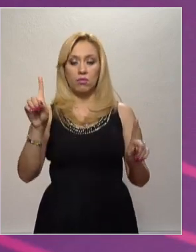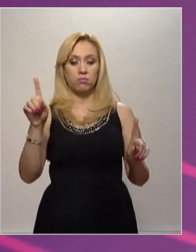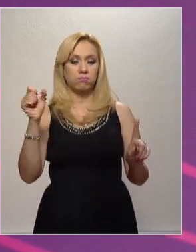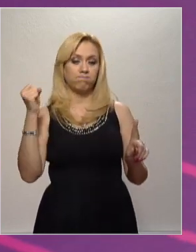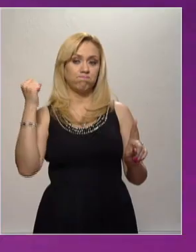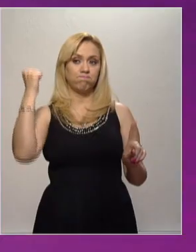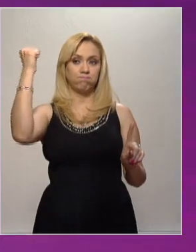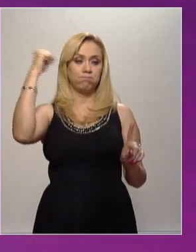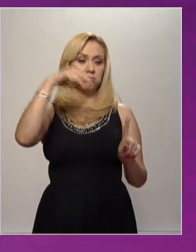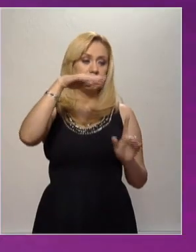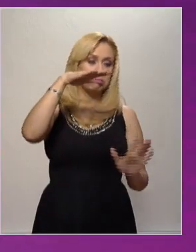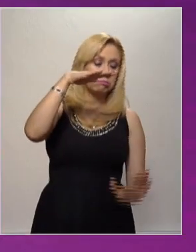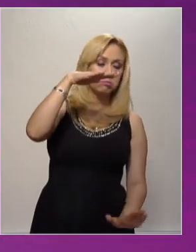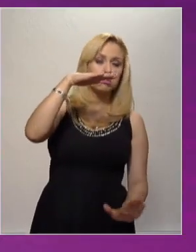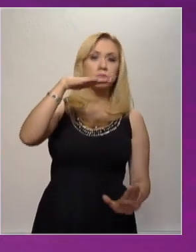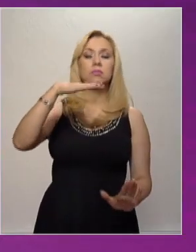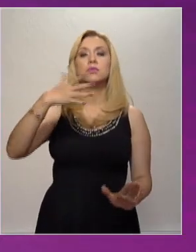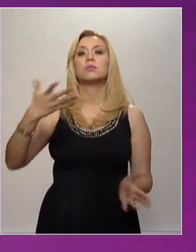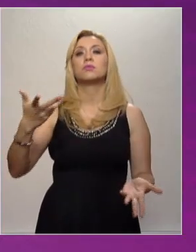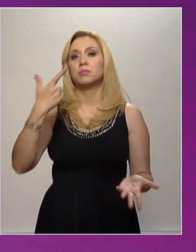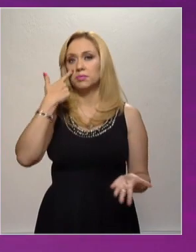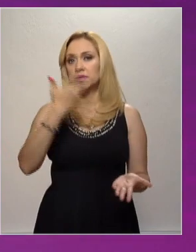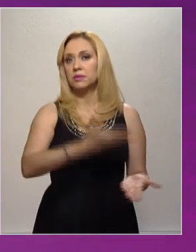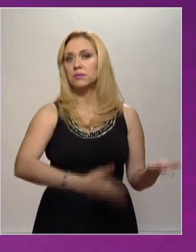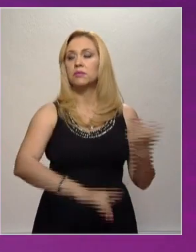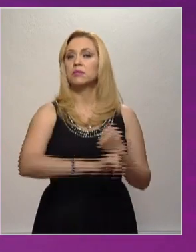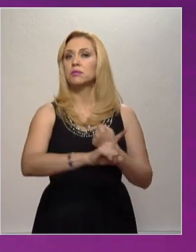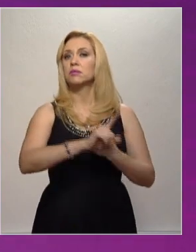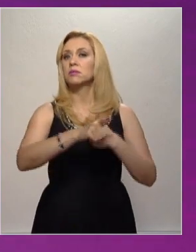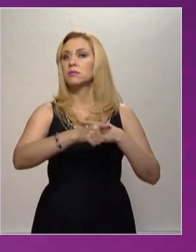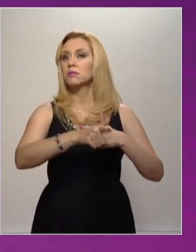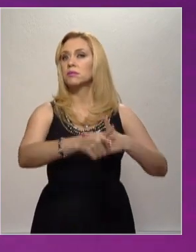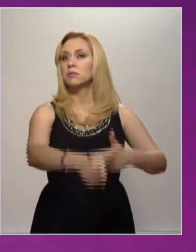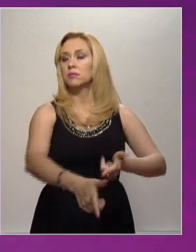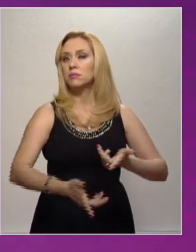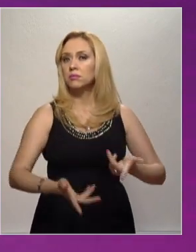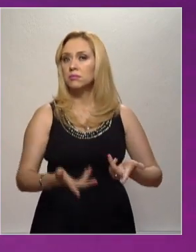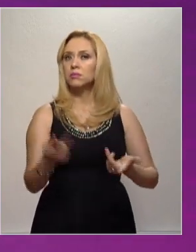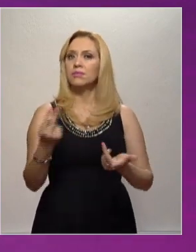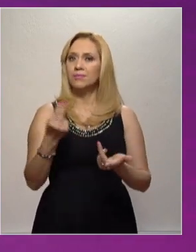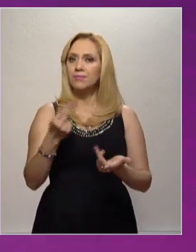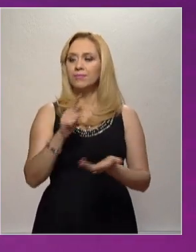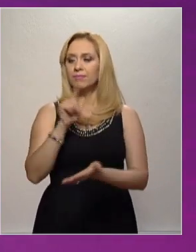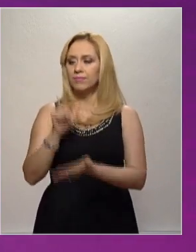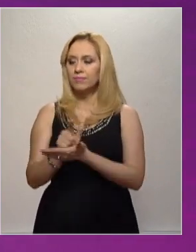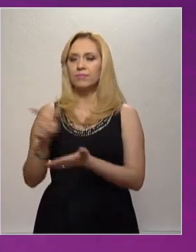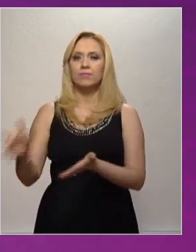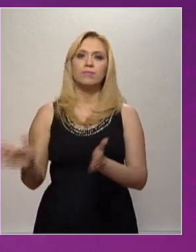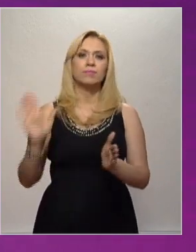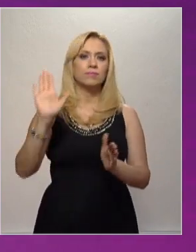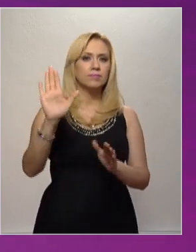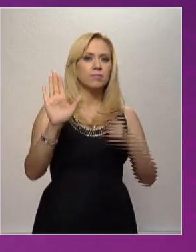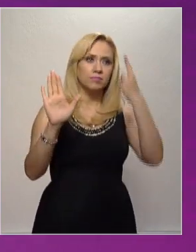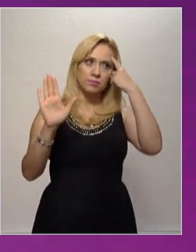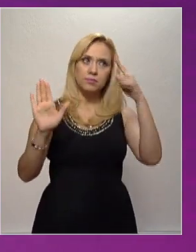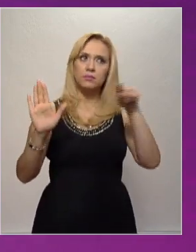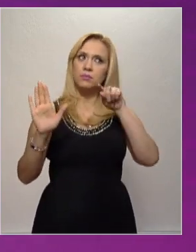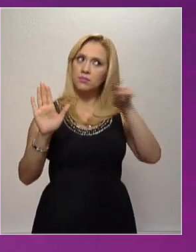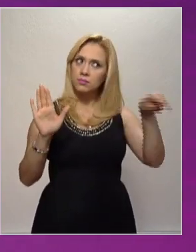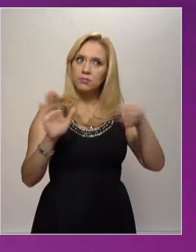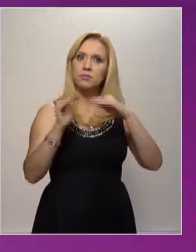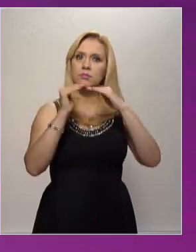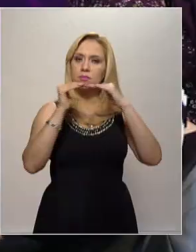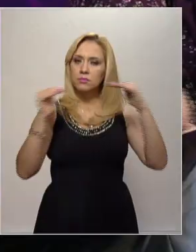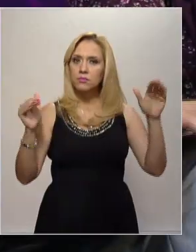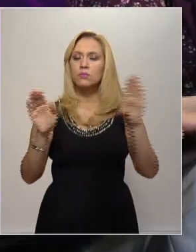sea, la ley tiene un efecto performativo en el momento en el que tú le estás marcando pautas a cierta autoridad o inclusive a los ciudadanos en general cómo deben